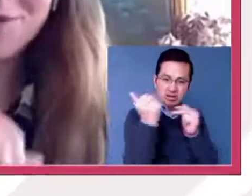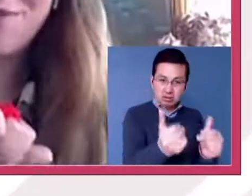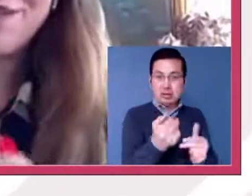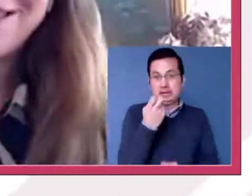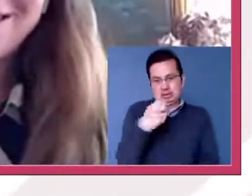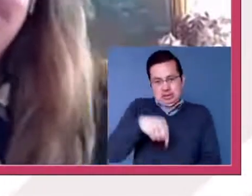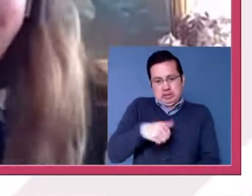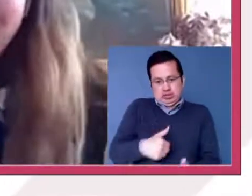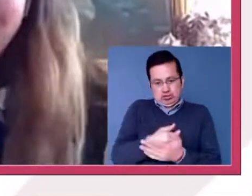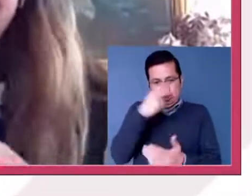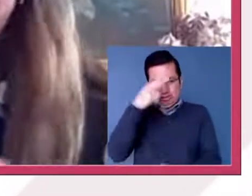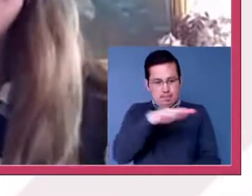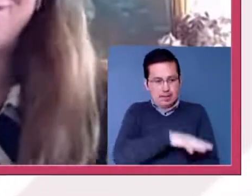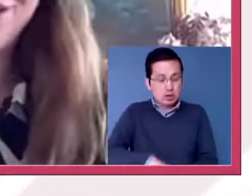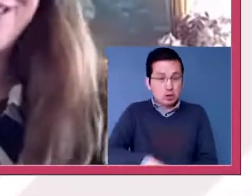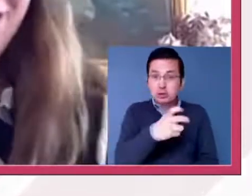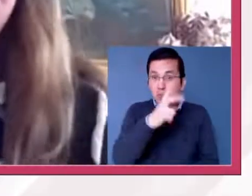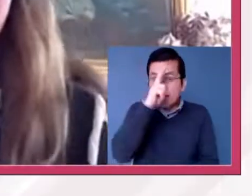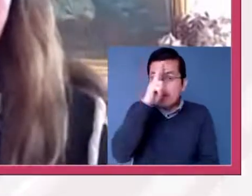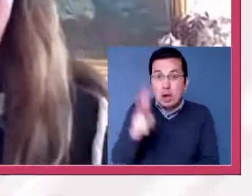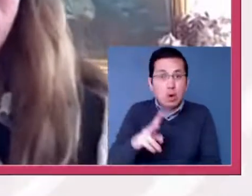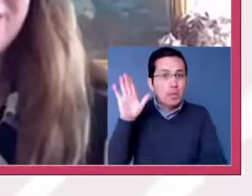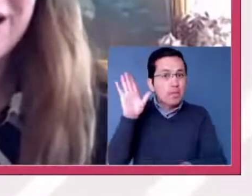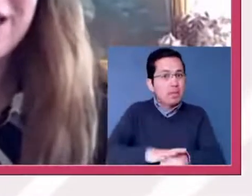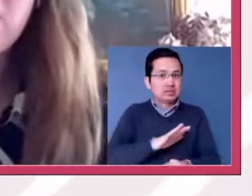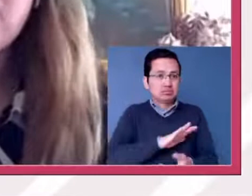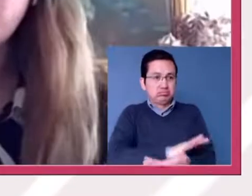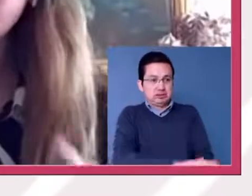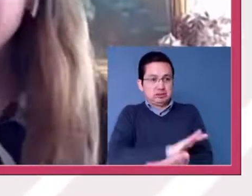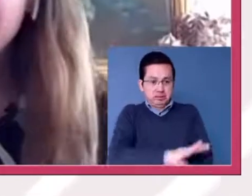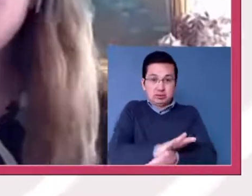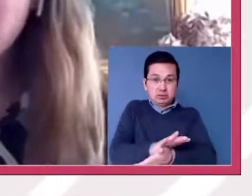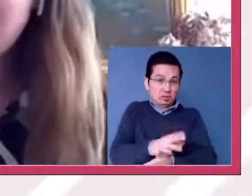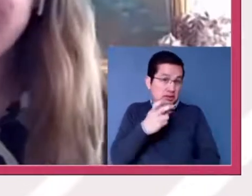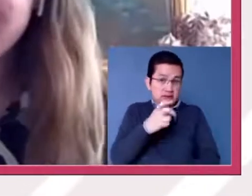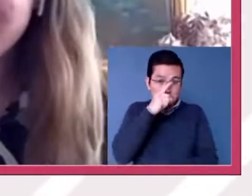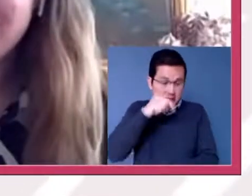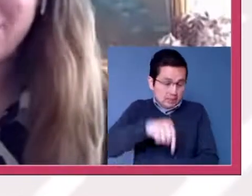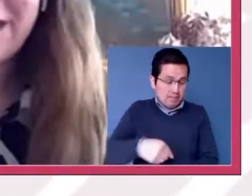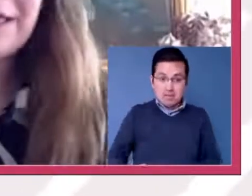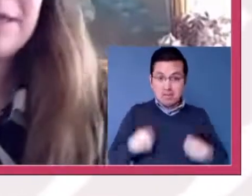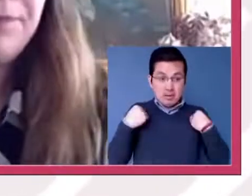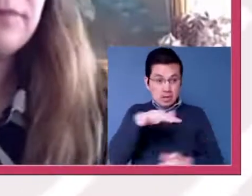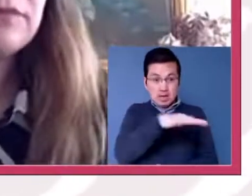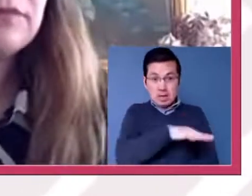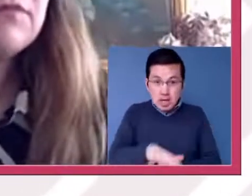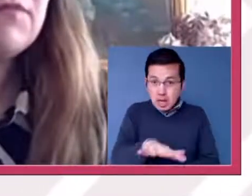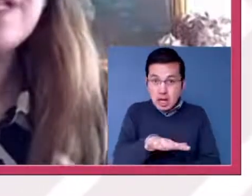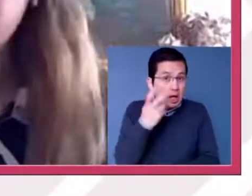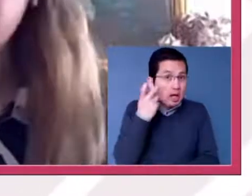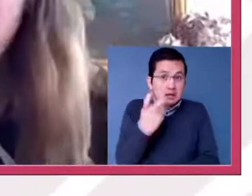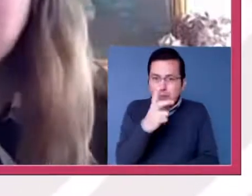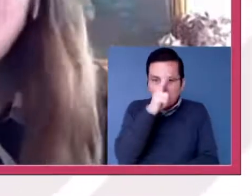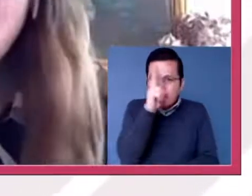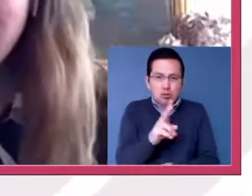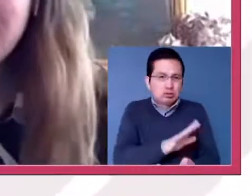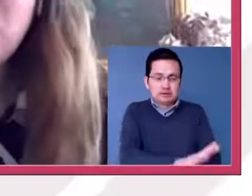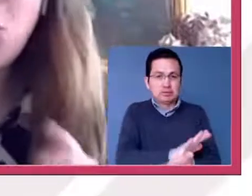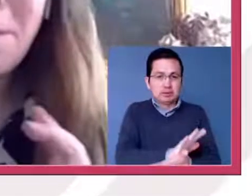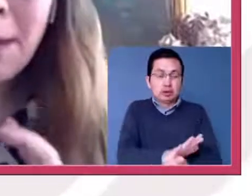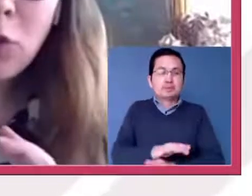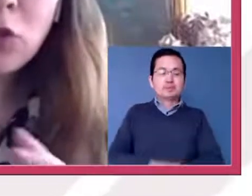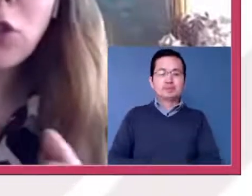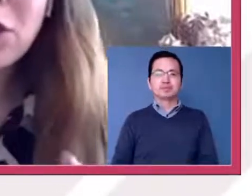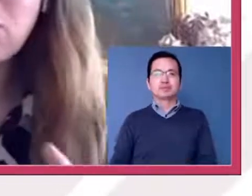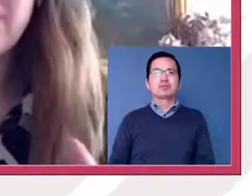México, para justamente escapar de este concepto que estábamos mencionando hace rato, quienes son las más discriminadas. Lo mismo sucede